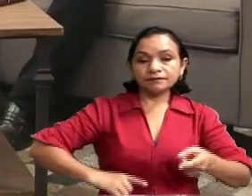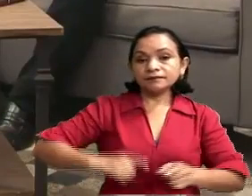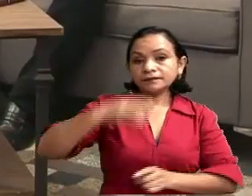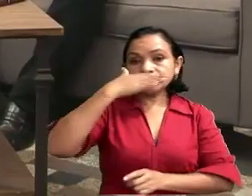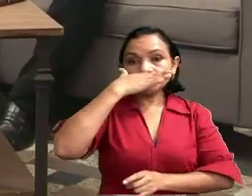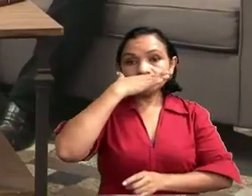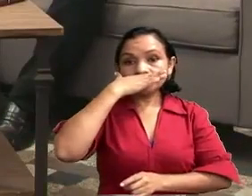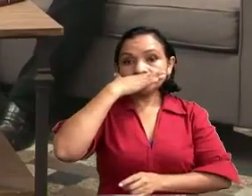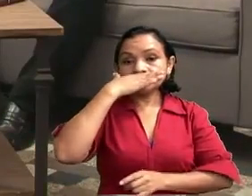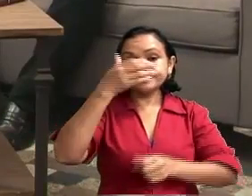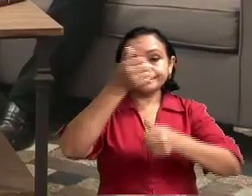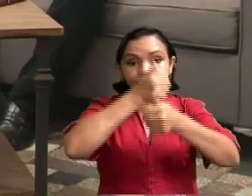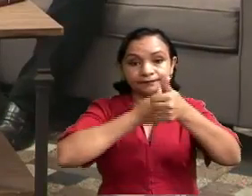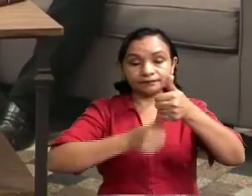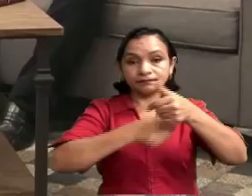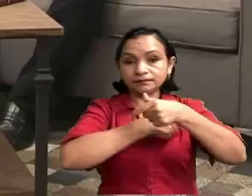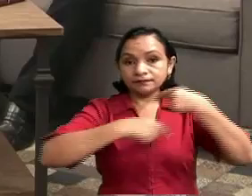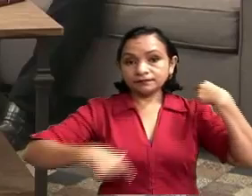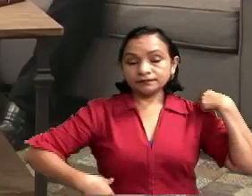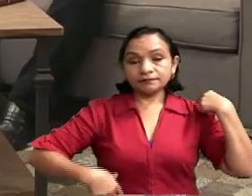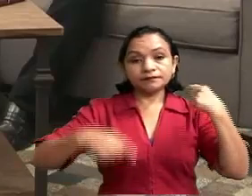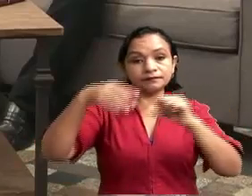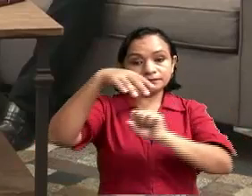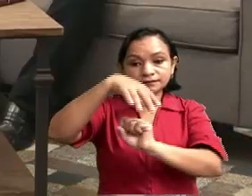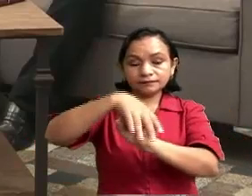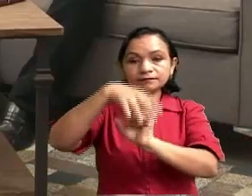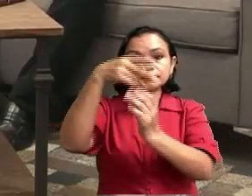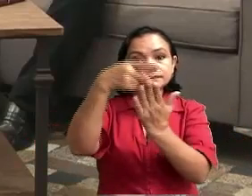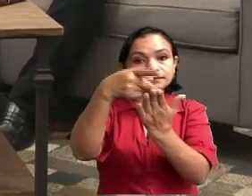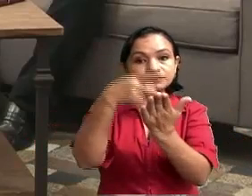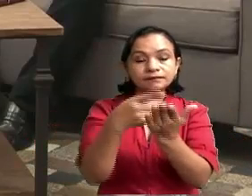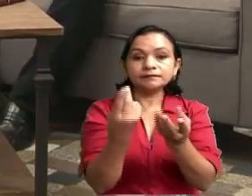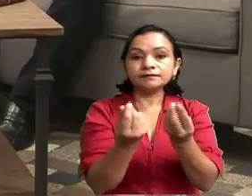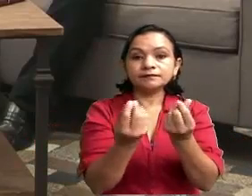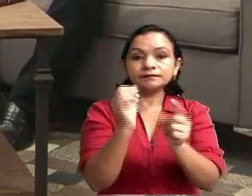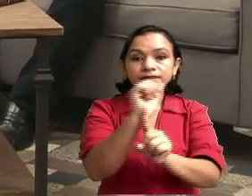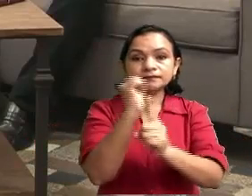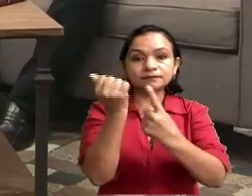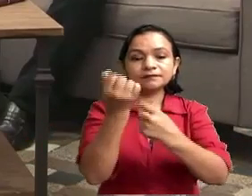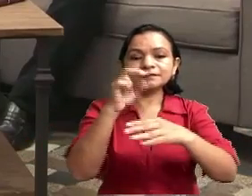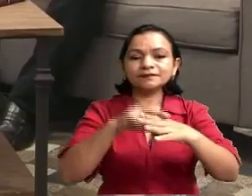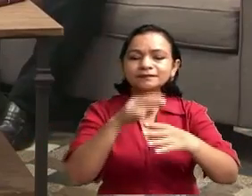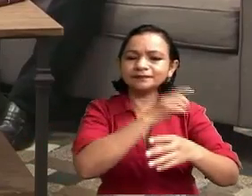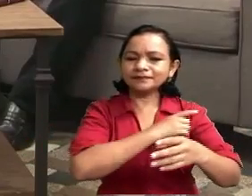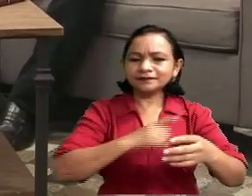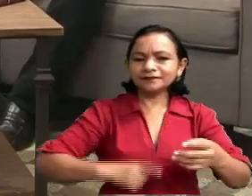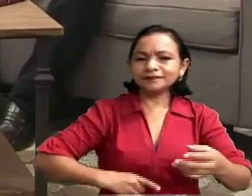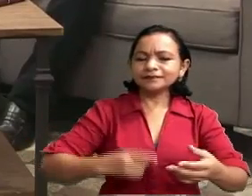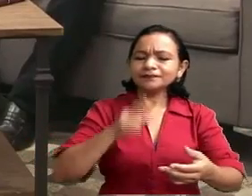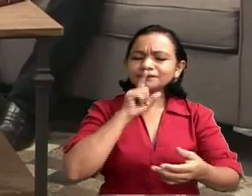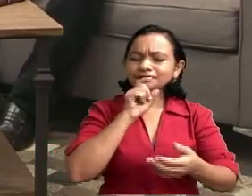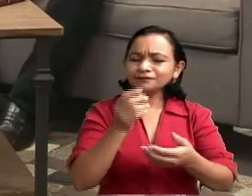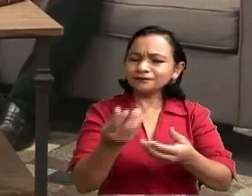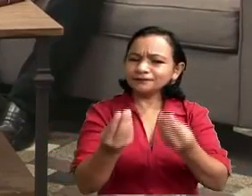Nacional y además vicepresidente de la Comisión de Producción, Economía y Presupuesto de la Asamblea Nacional. Diputado, muchísimas gracias por estar con